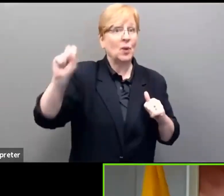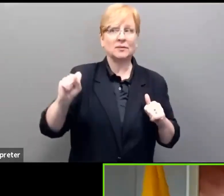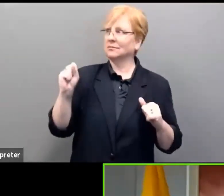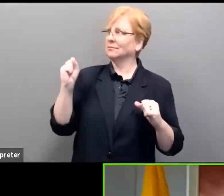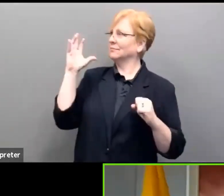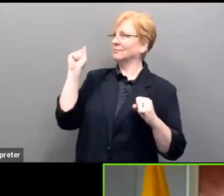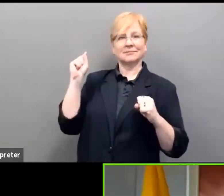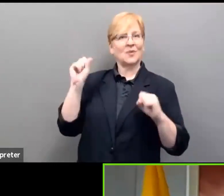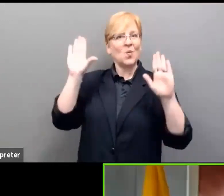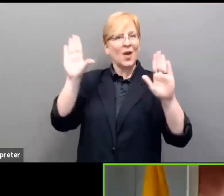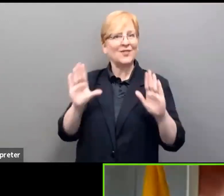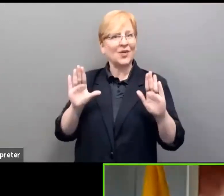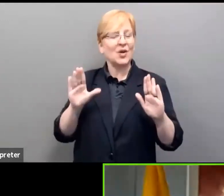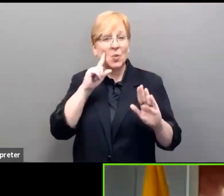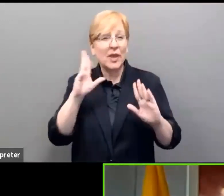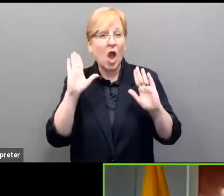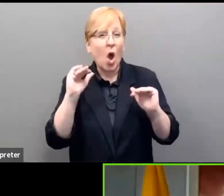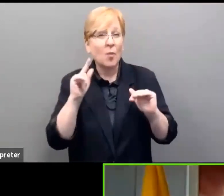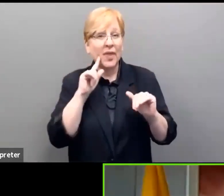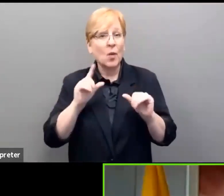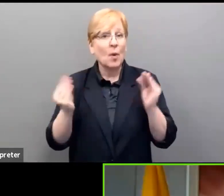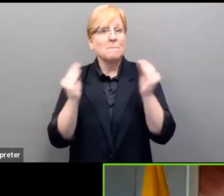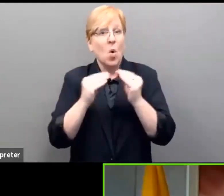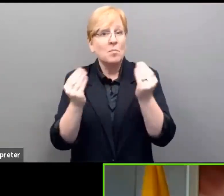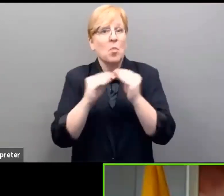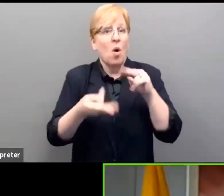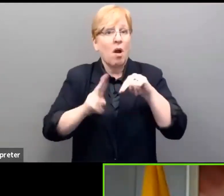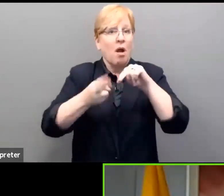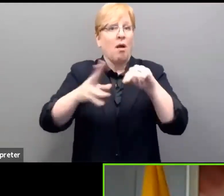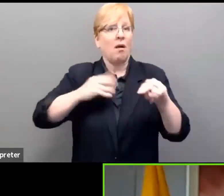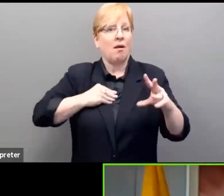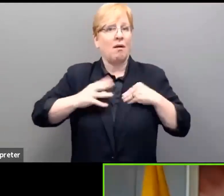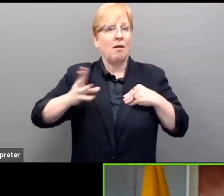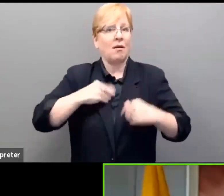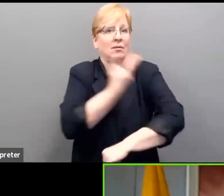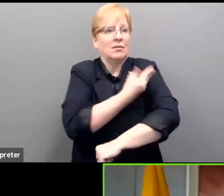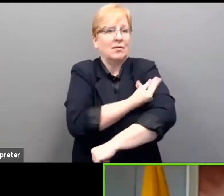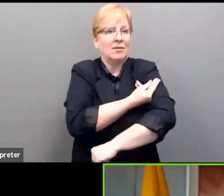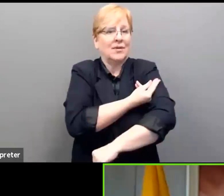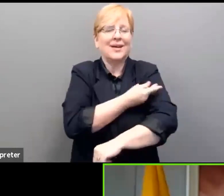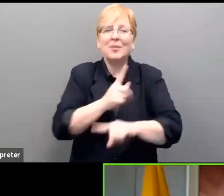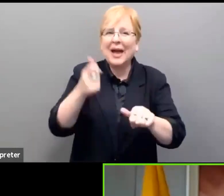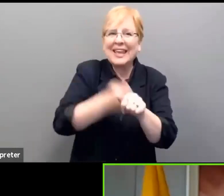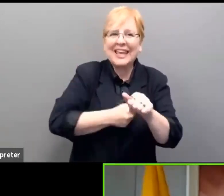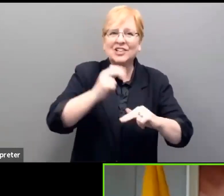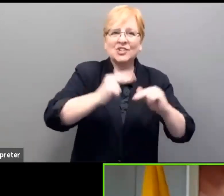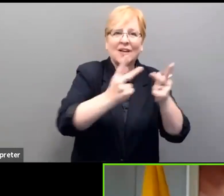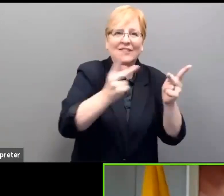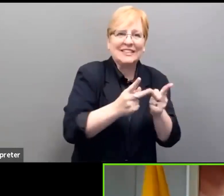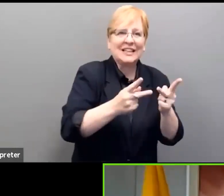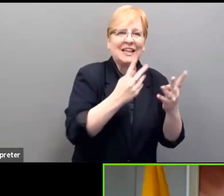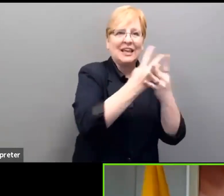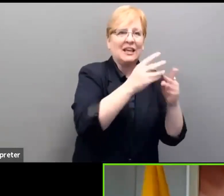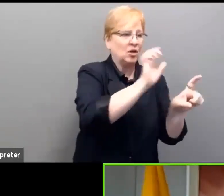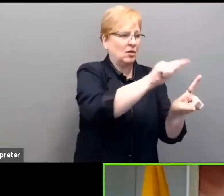nuestros guardias, que las tasas de vacunación entre ellos era más alto que en el resto del país y queremos asegurar de que se mantengan altos